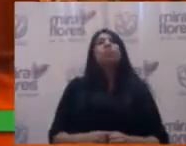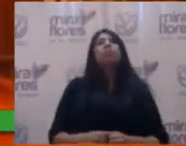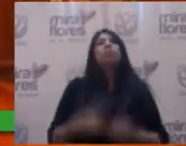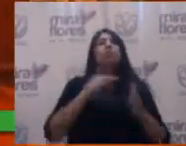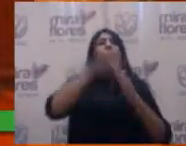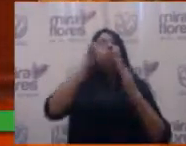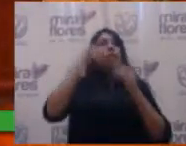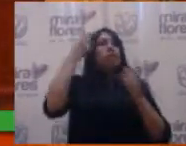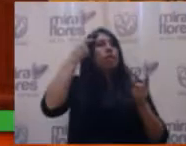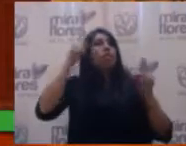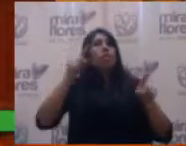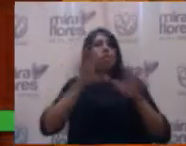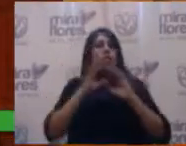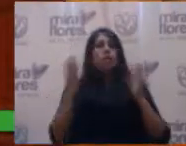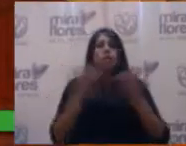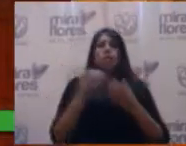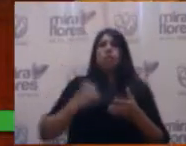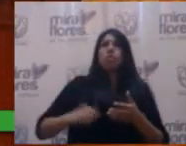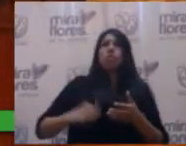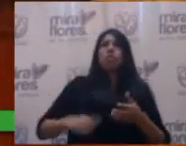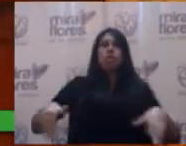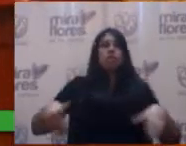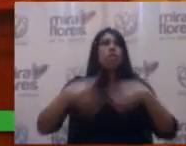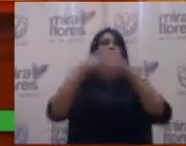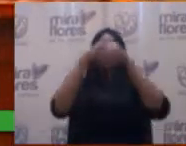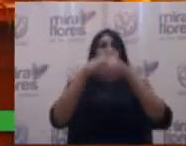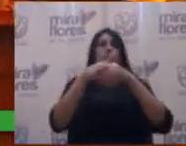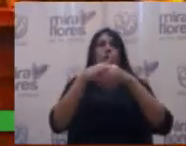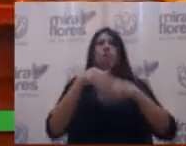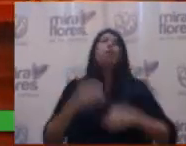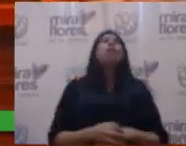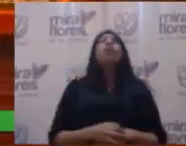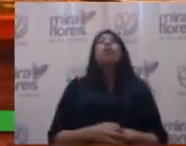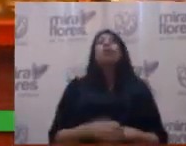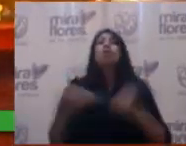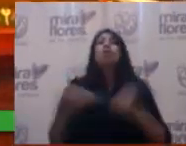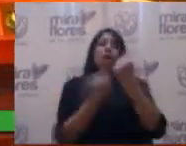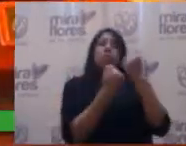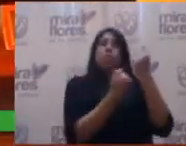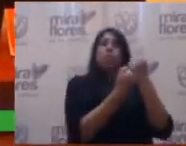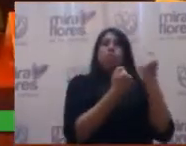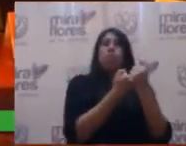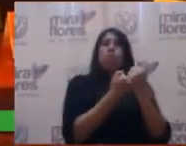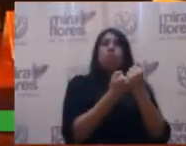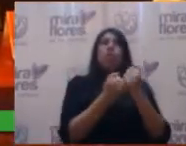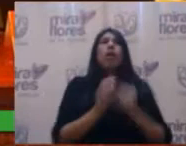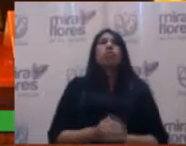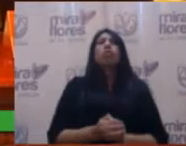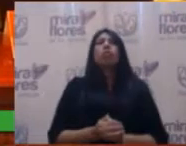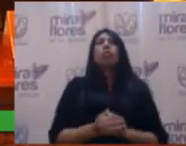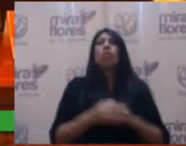Proyecto de acuerdo de Consejo que aprueba el convenio interinstitucional de colaboración y apoyo a los censos